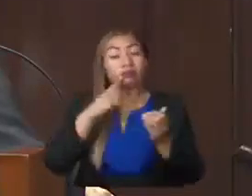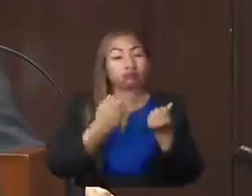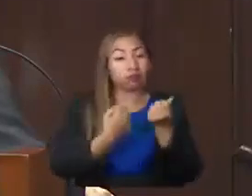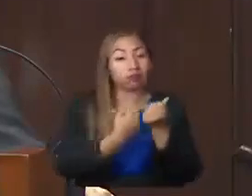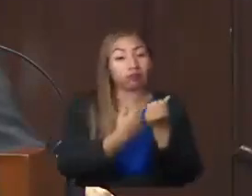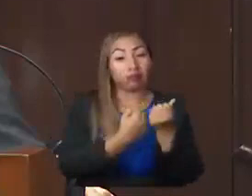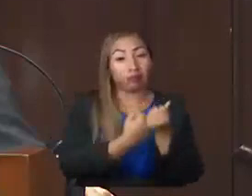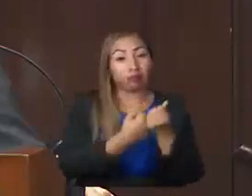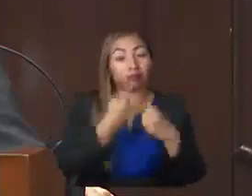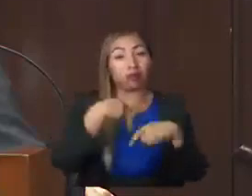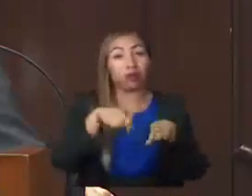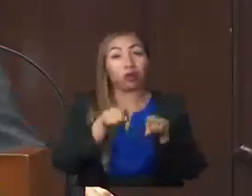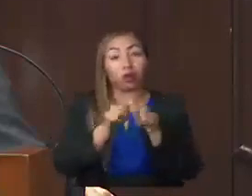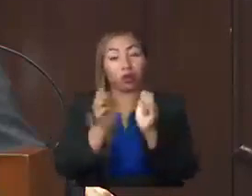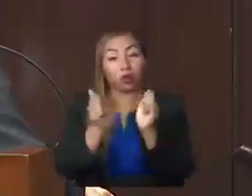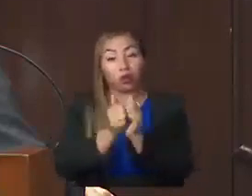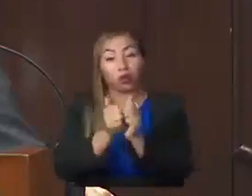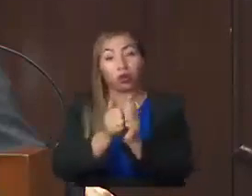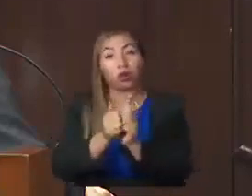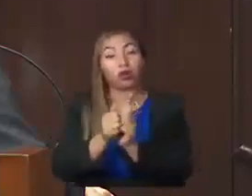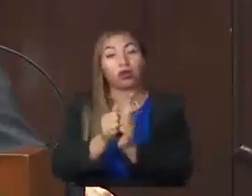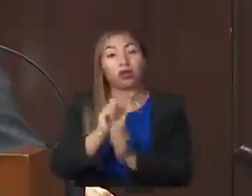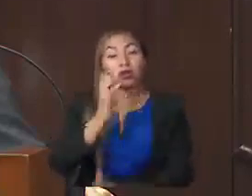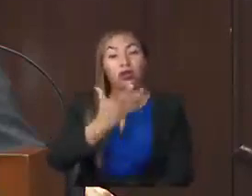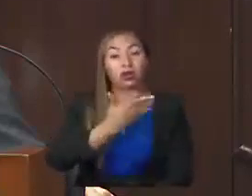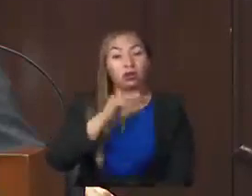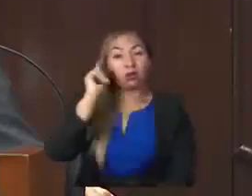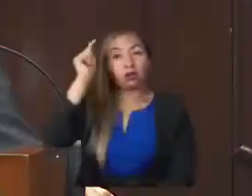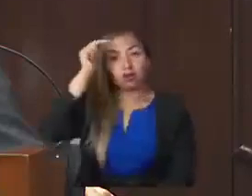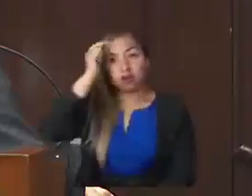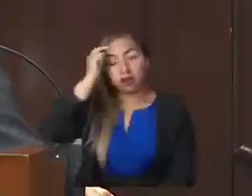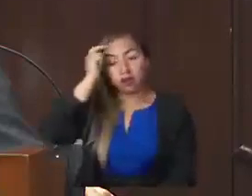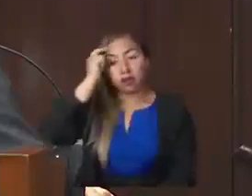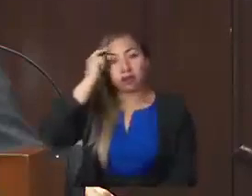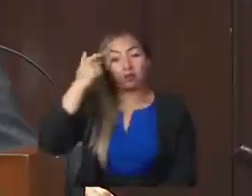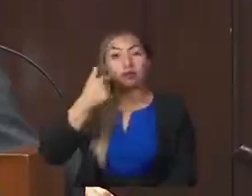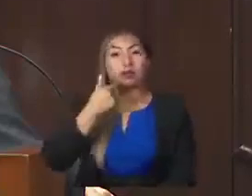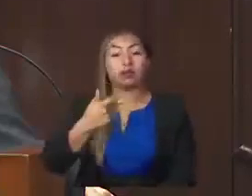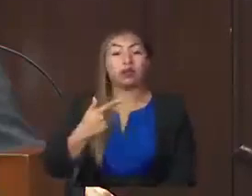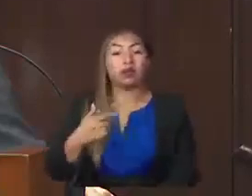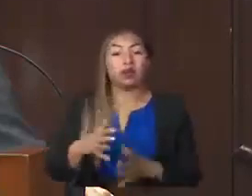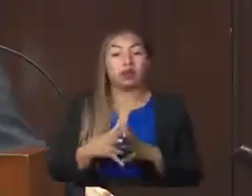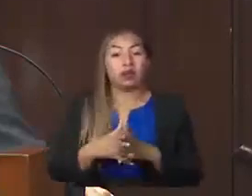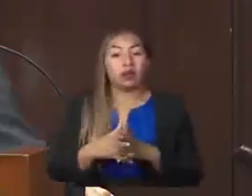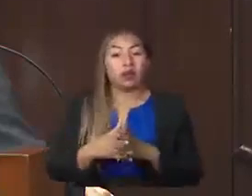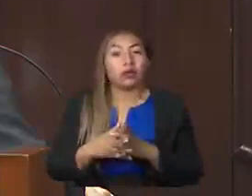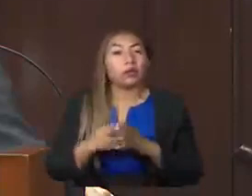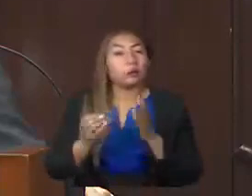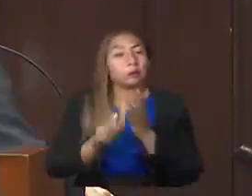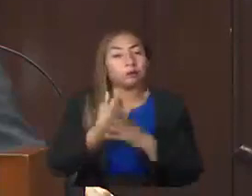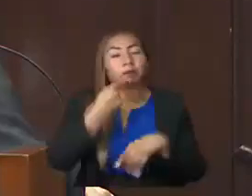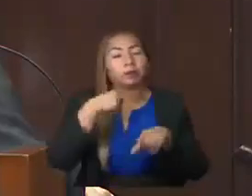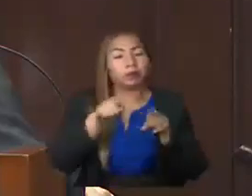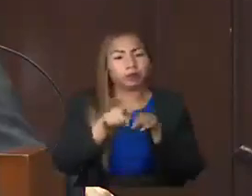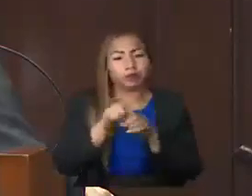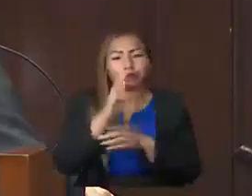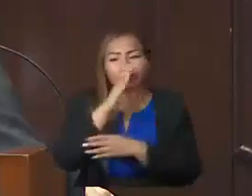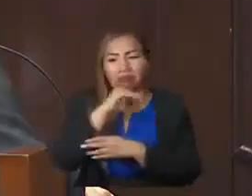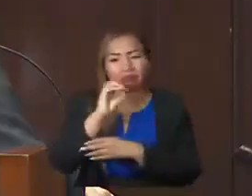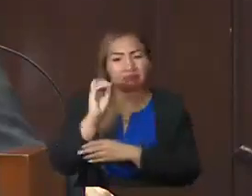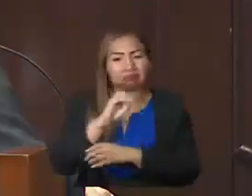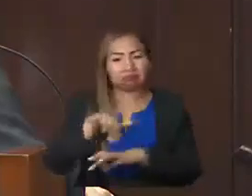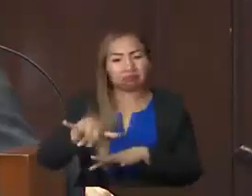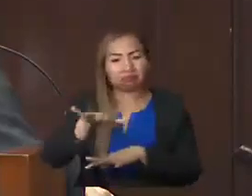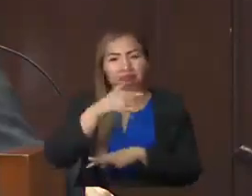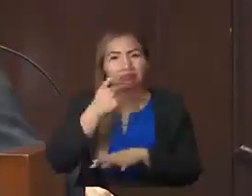los órganos del Estado. En la modernidad no hay espacios para liderazgos individuales.